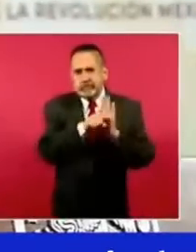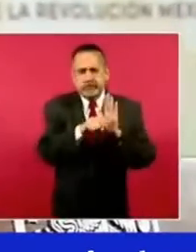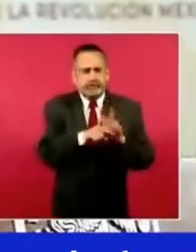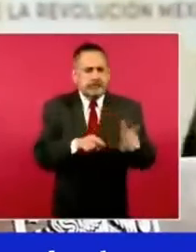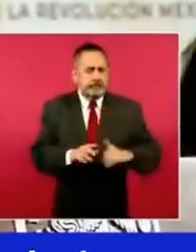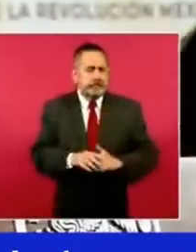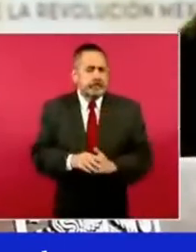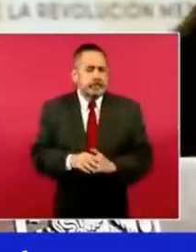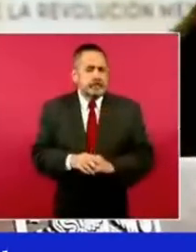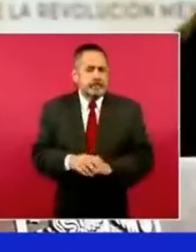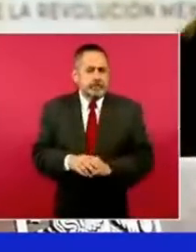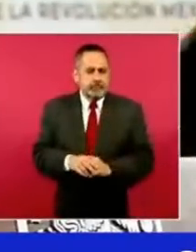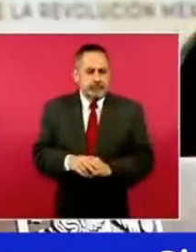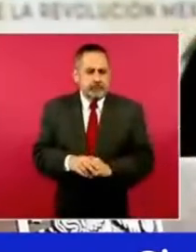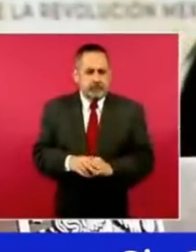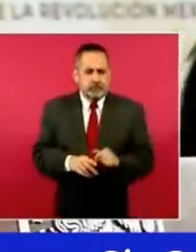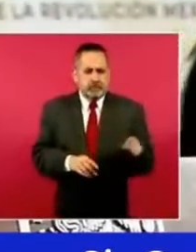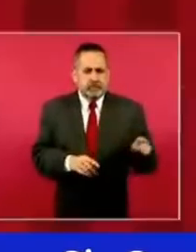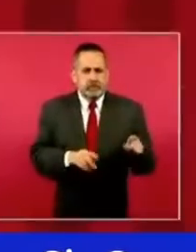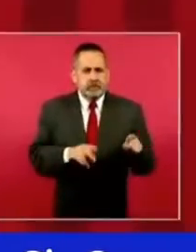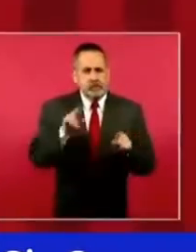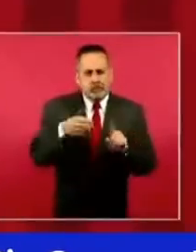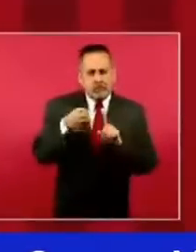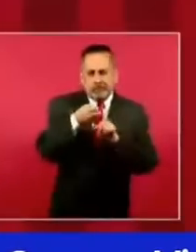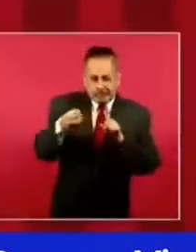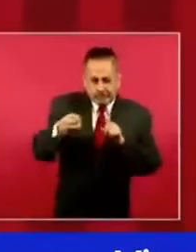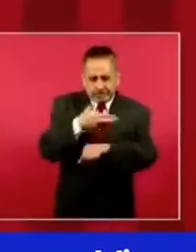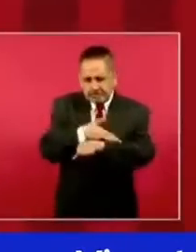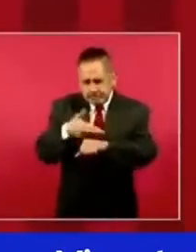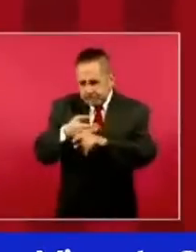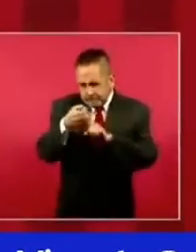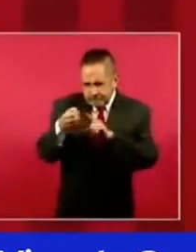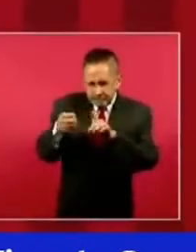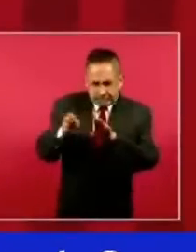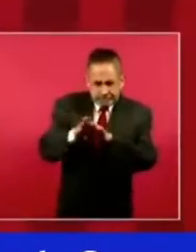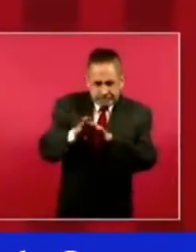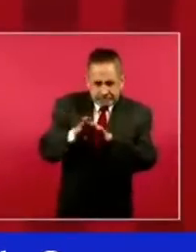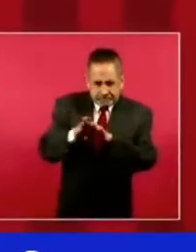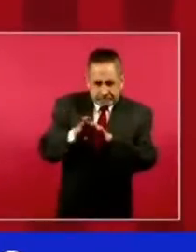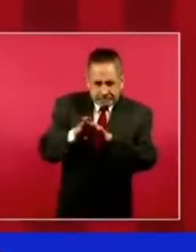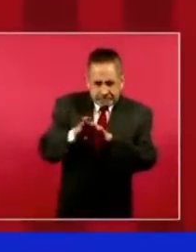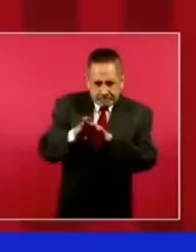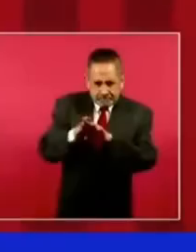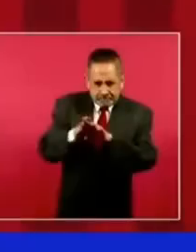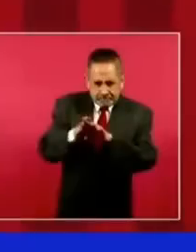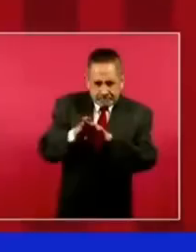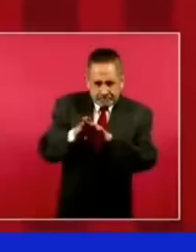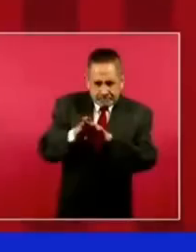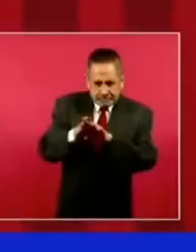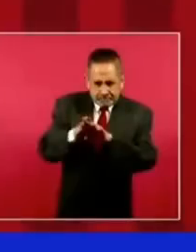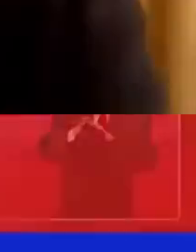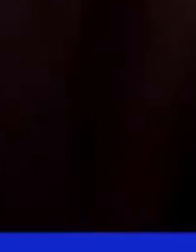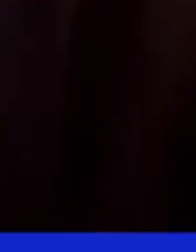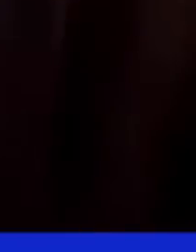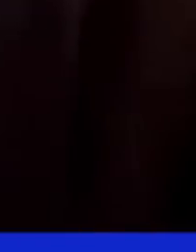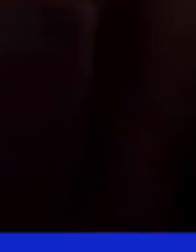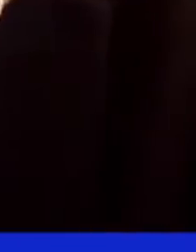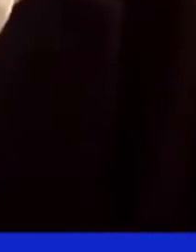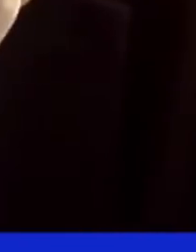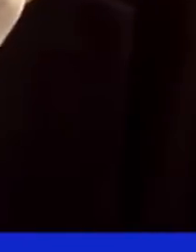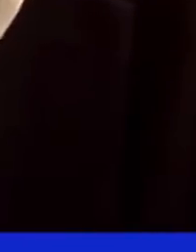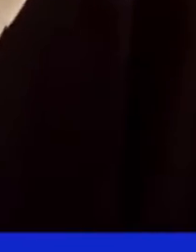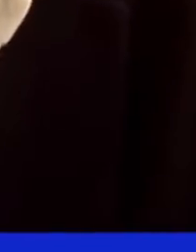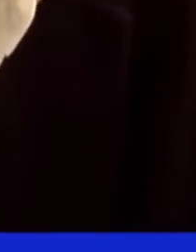Y la risita es la que calienta. Y la risita es la que calienta para estos adversarios, nunca enemigos, dice